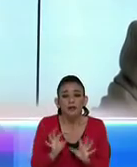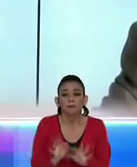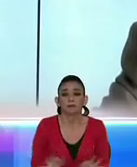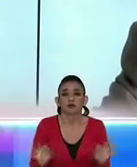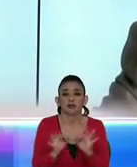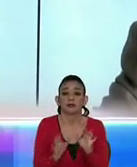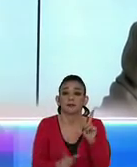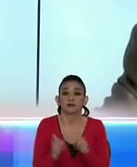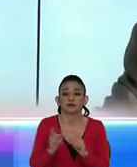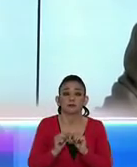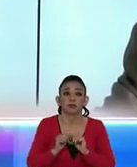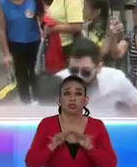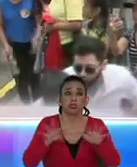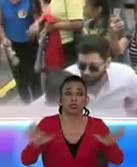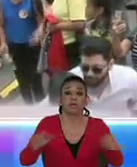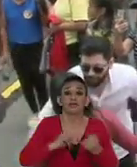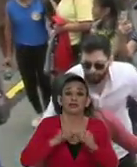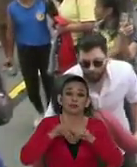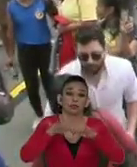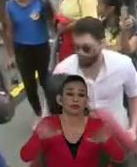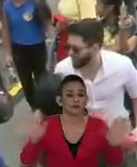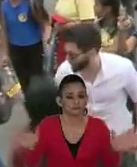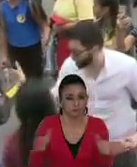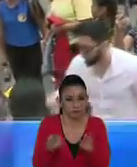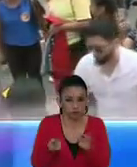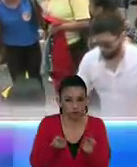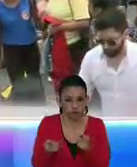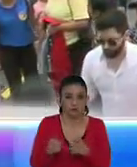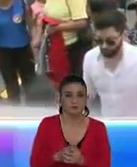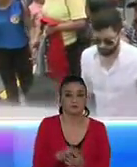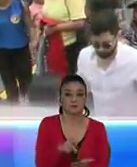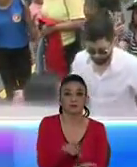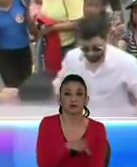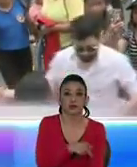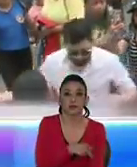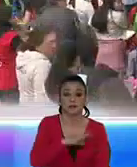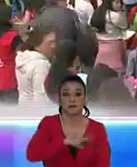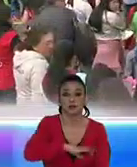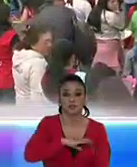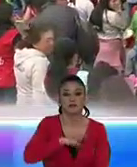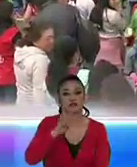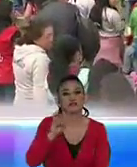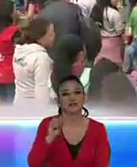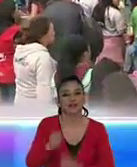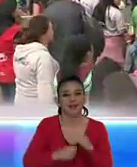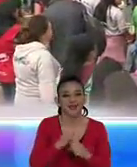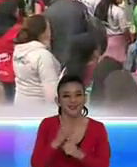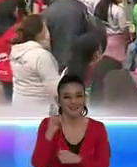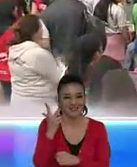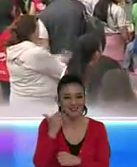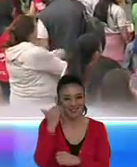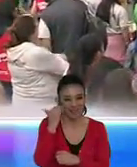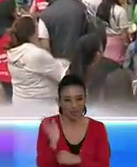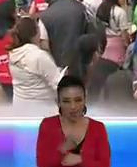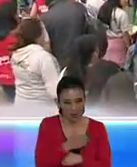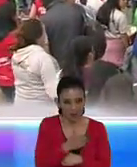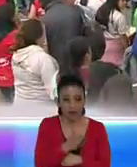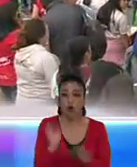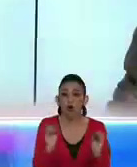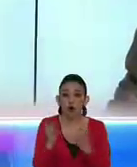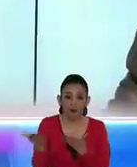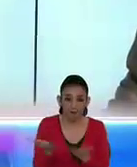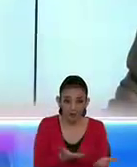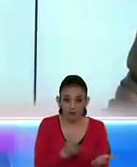dispersión del virus. Se suspende el programa municipal 60 y Piquito y reuniones en las que participen personas de la tercera edad.